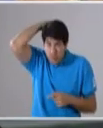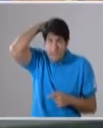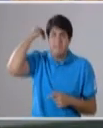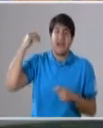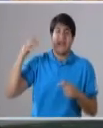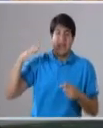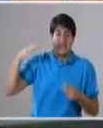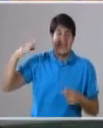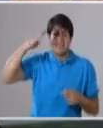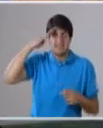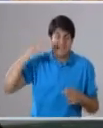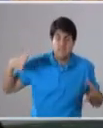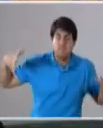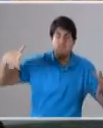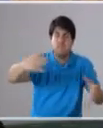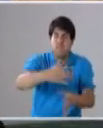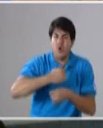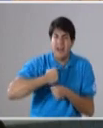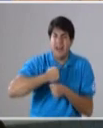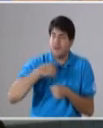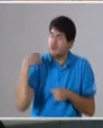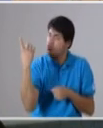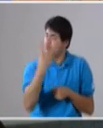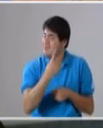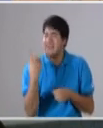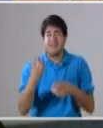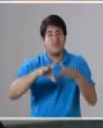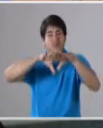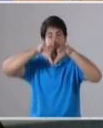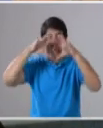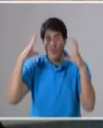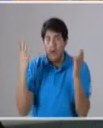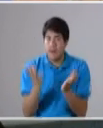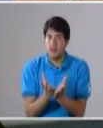está apoderando de prácticamente todo el mundo.